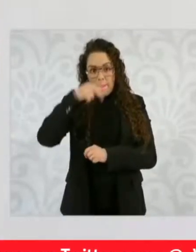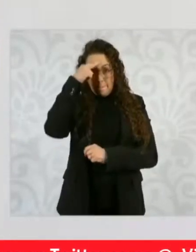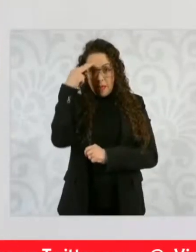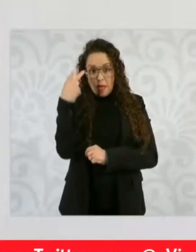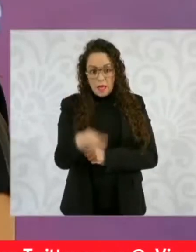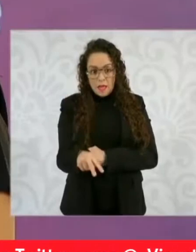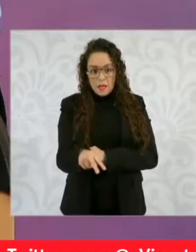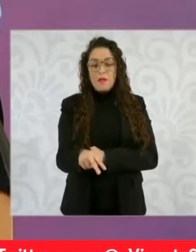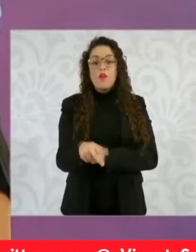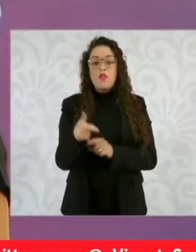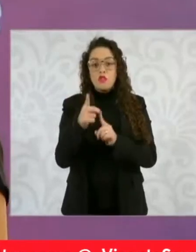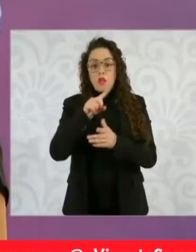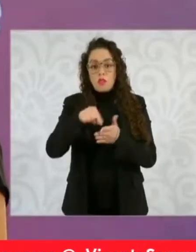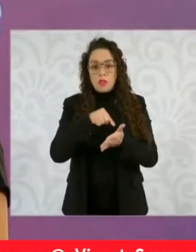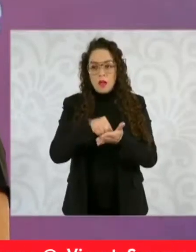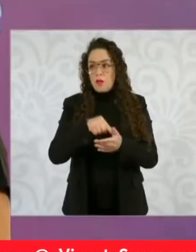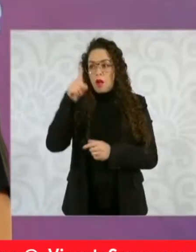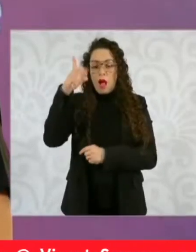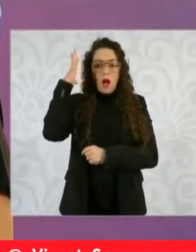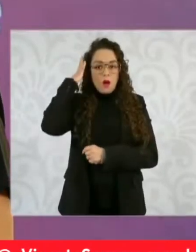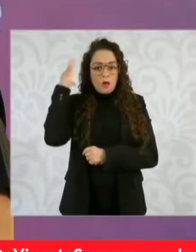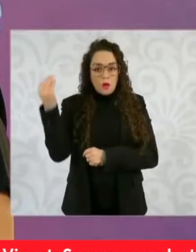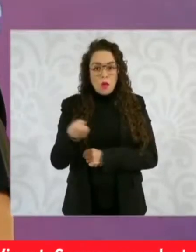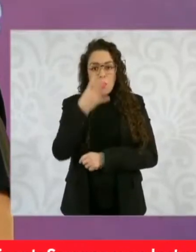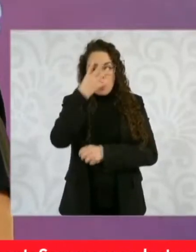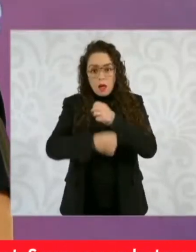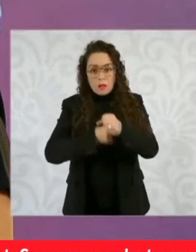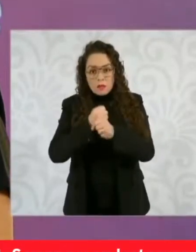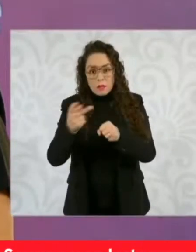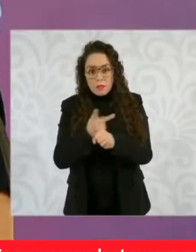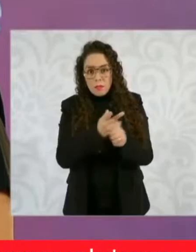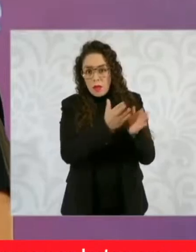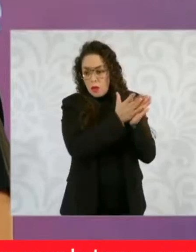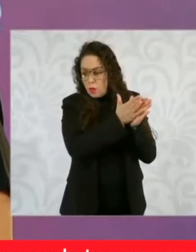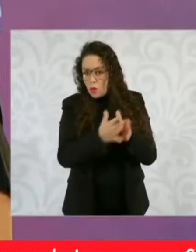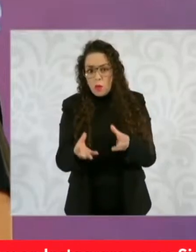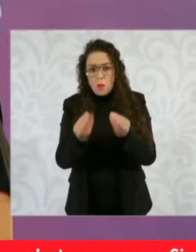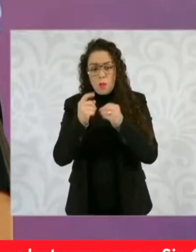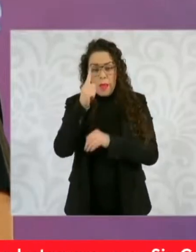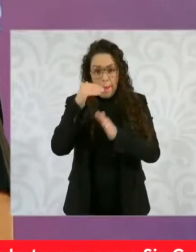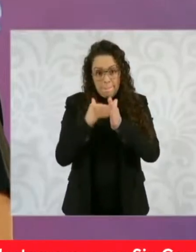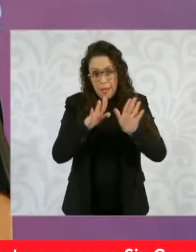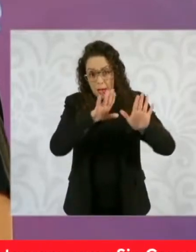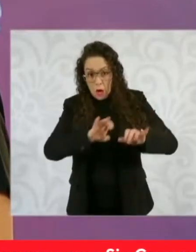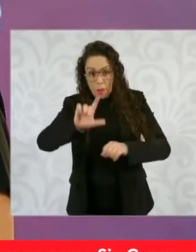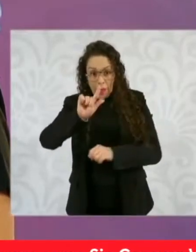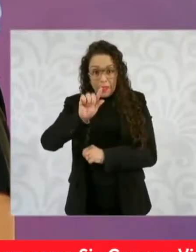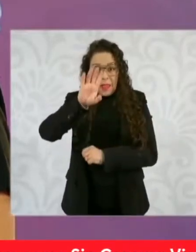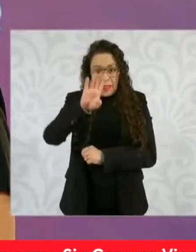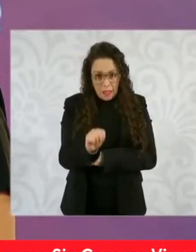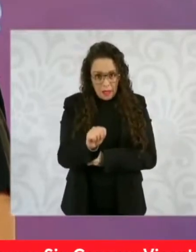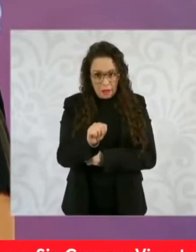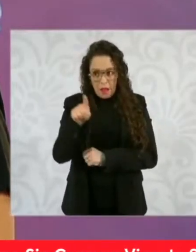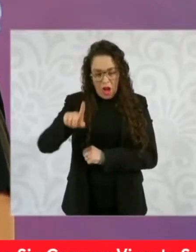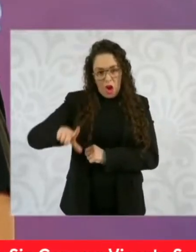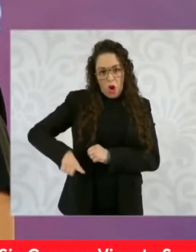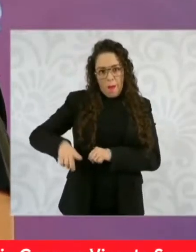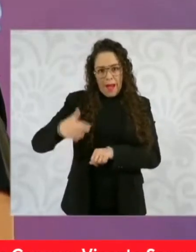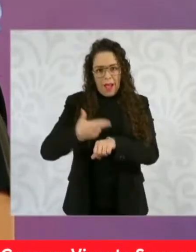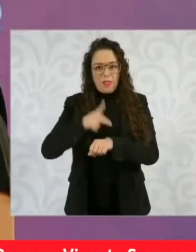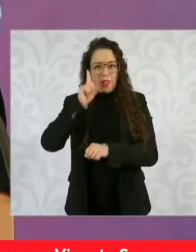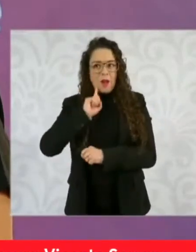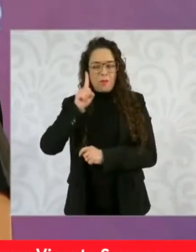parte de Colima. Vean cuánto tiempo tuvo que pasar. A partir de ese 1979, con esta gobernadora en